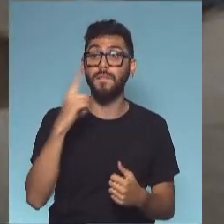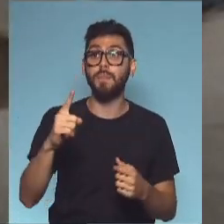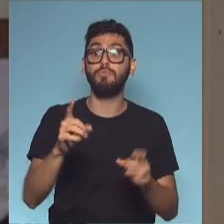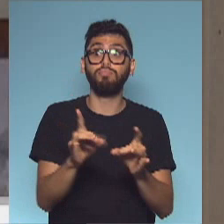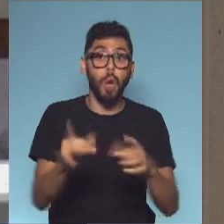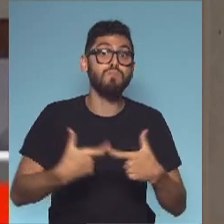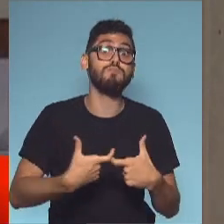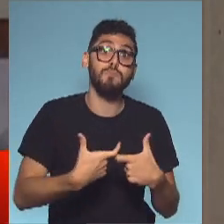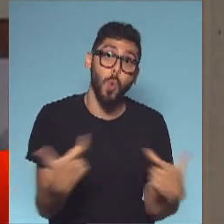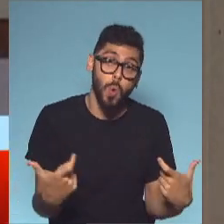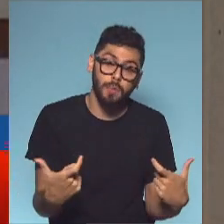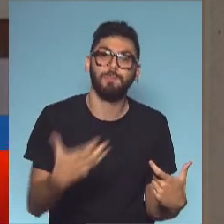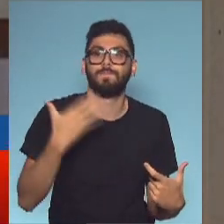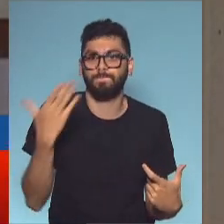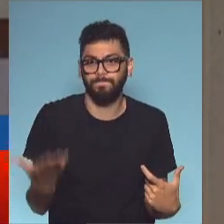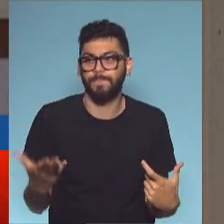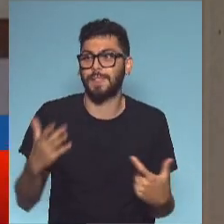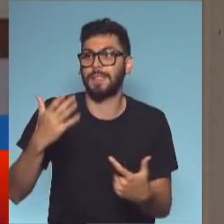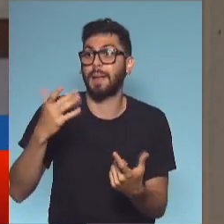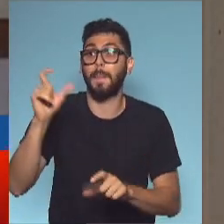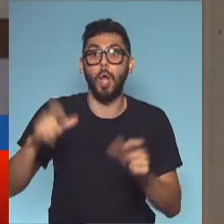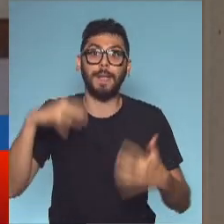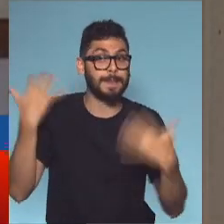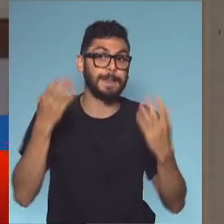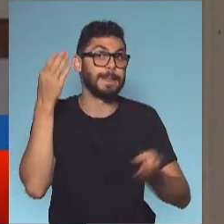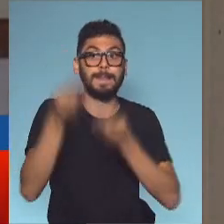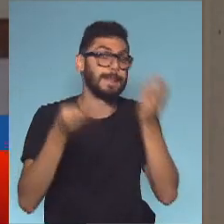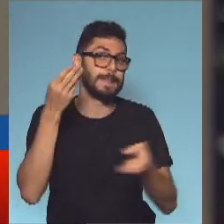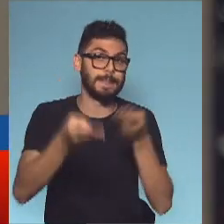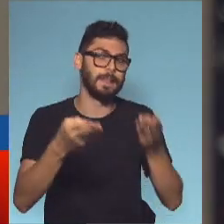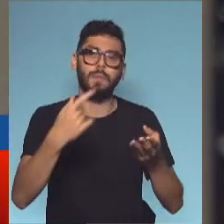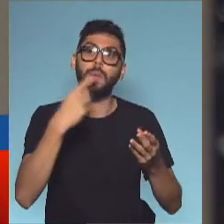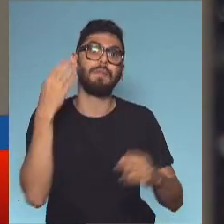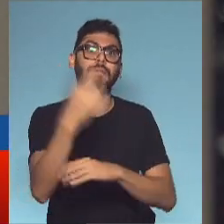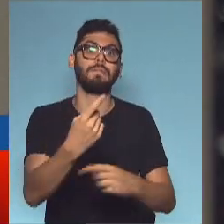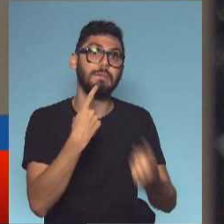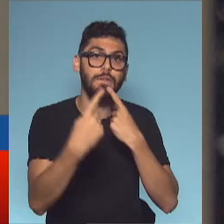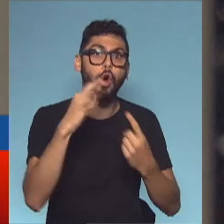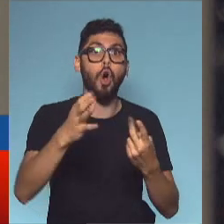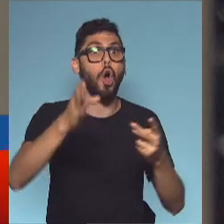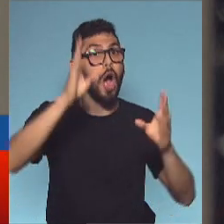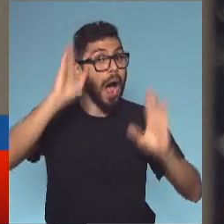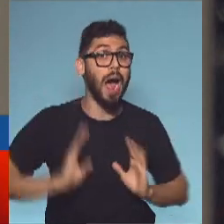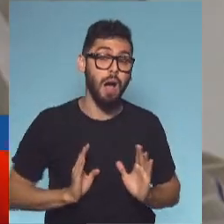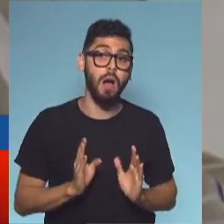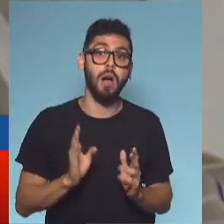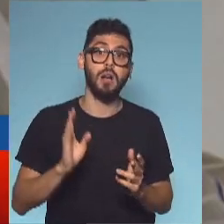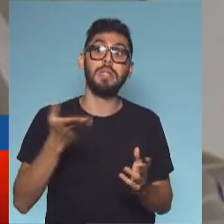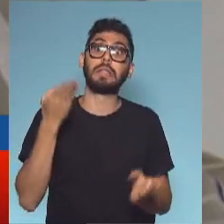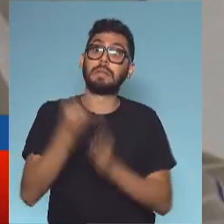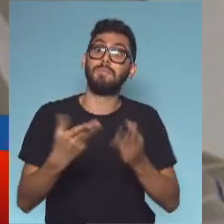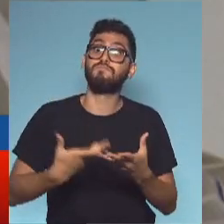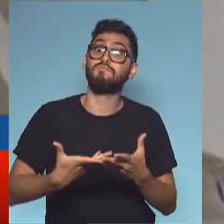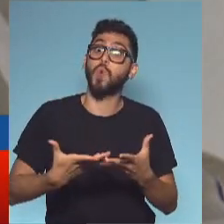casos que impacta en el aumento de la demanda espontánea, tanto para consultas como para atención, y está aumentando